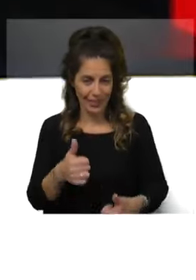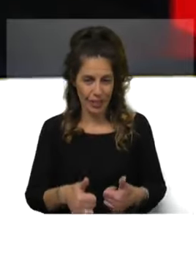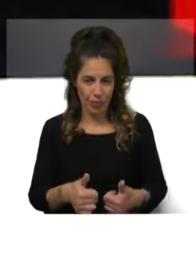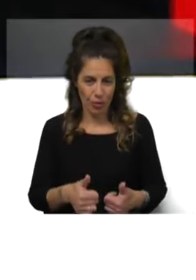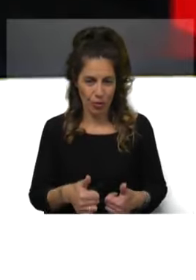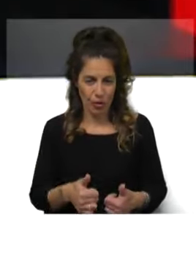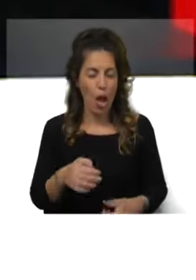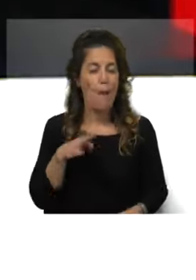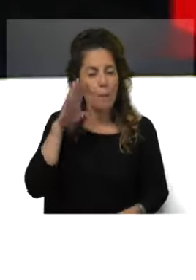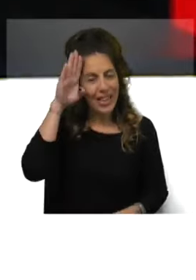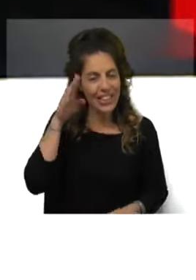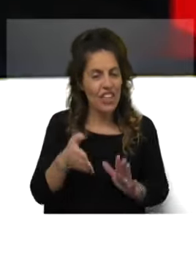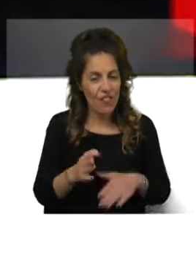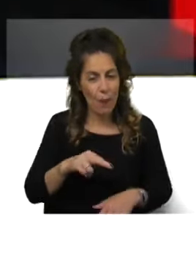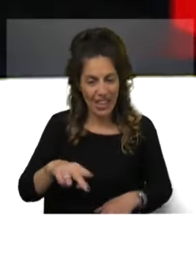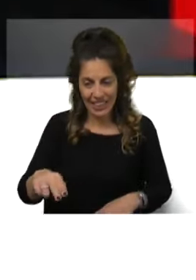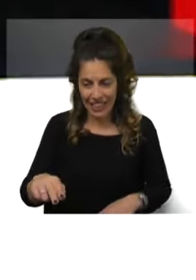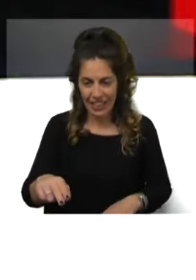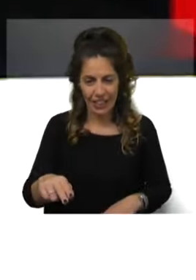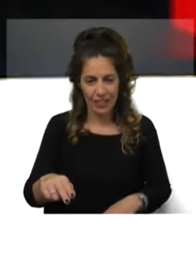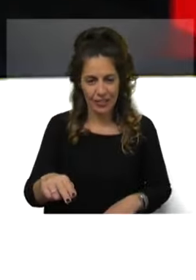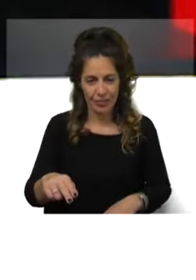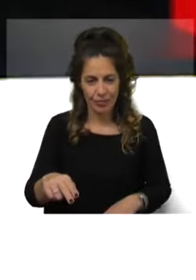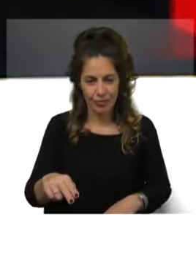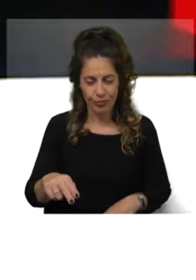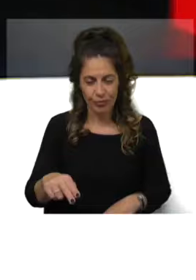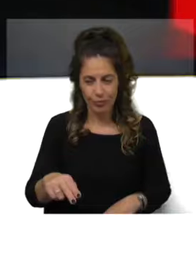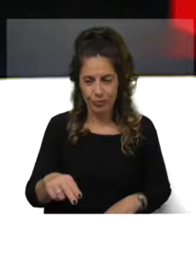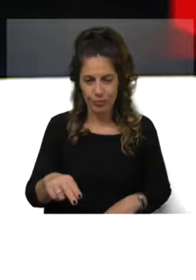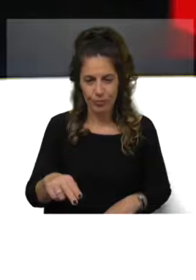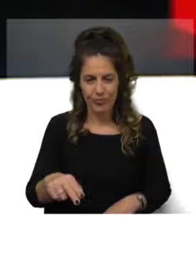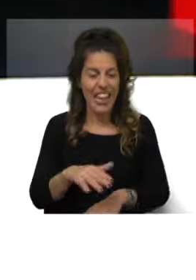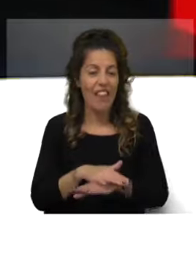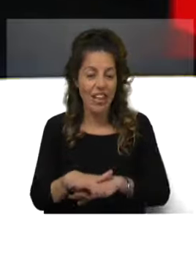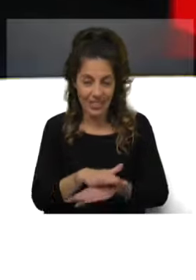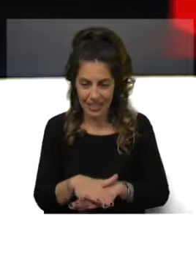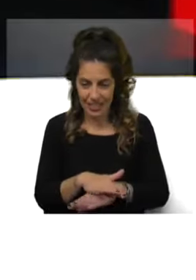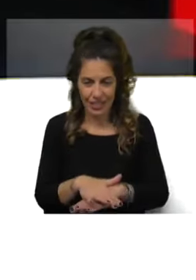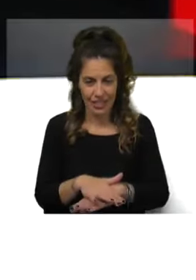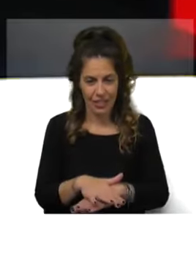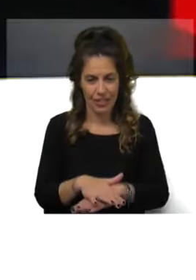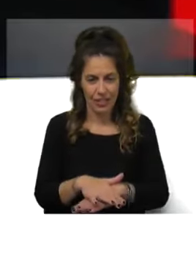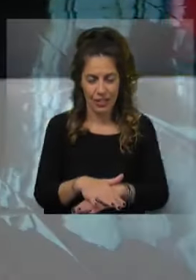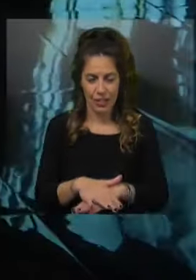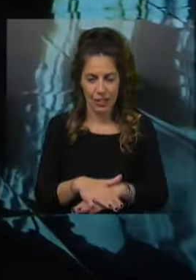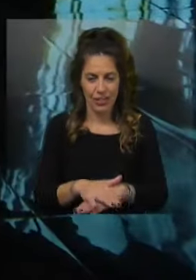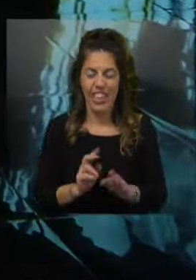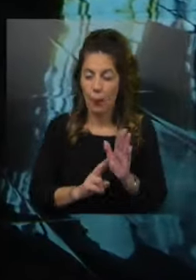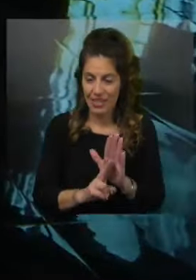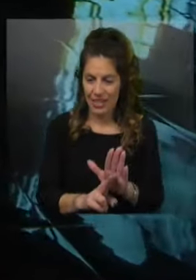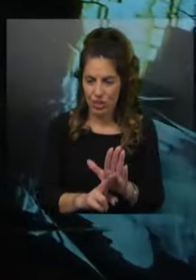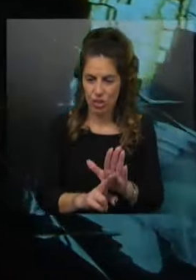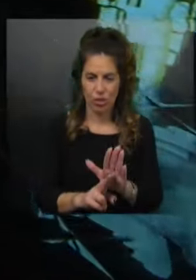manini va a mantener digamos el piso de